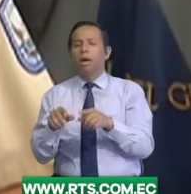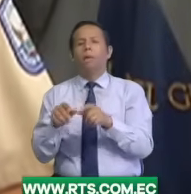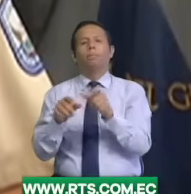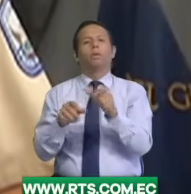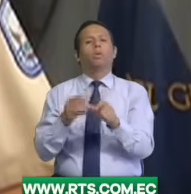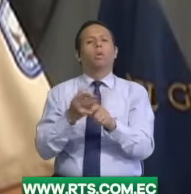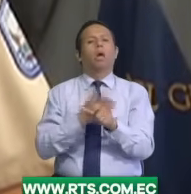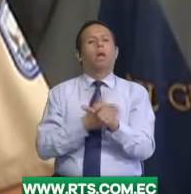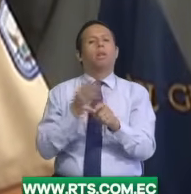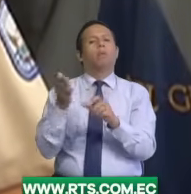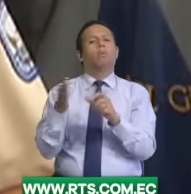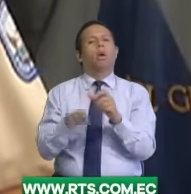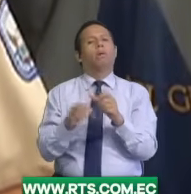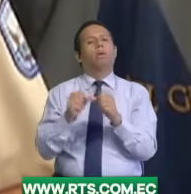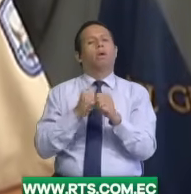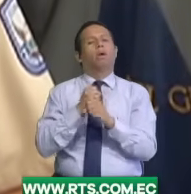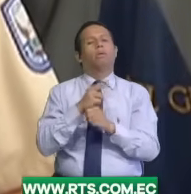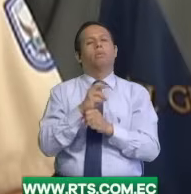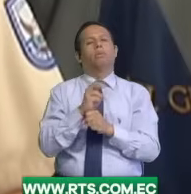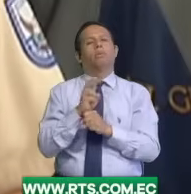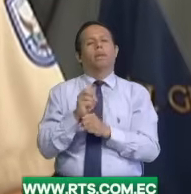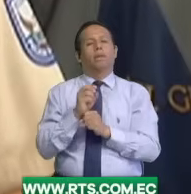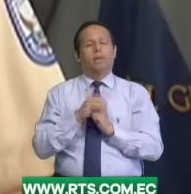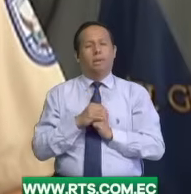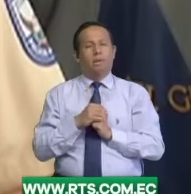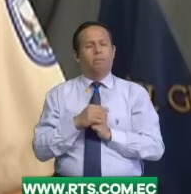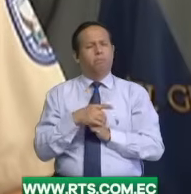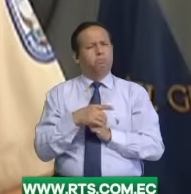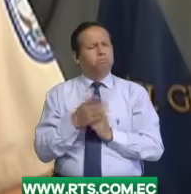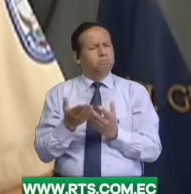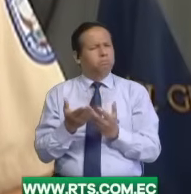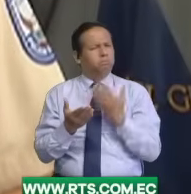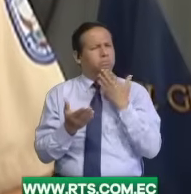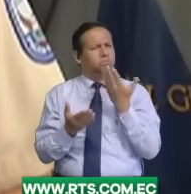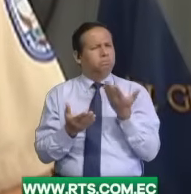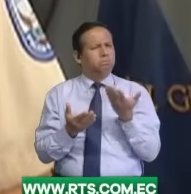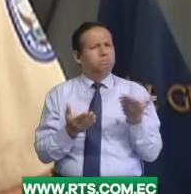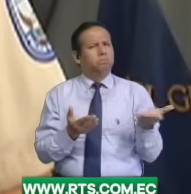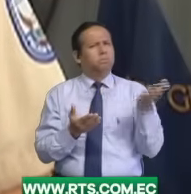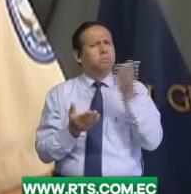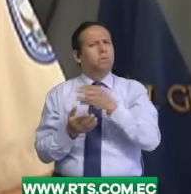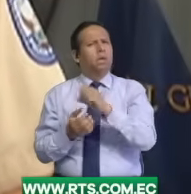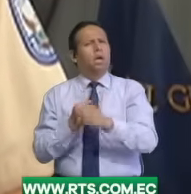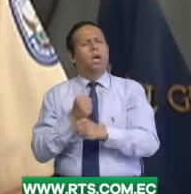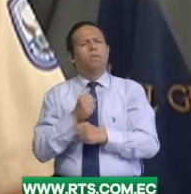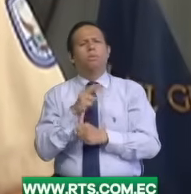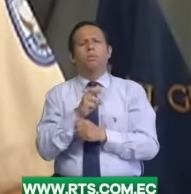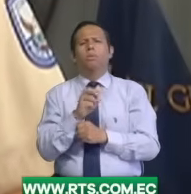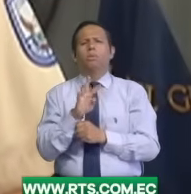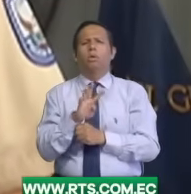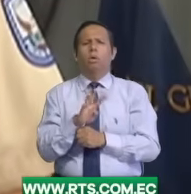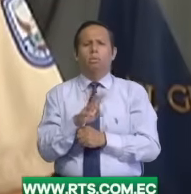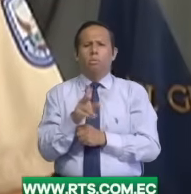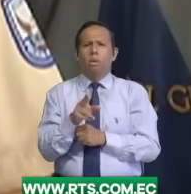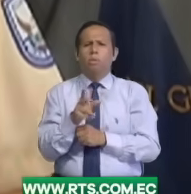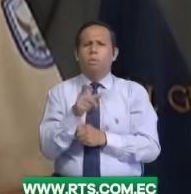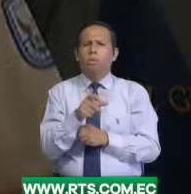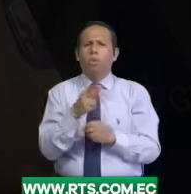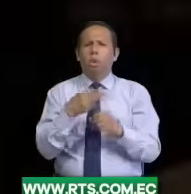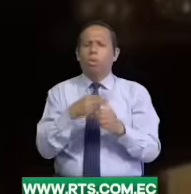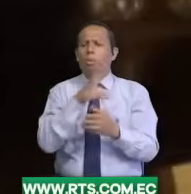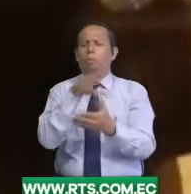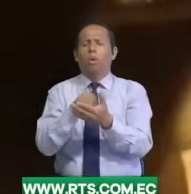ha fallecido en el año 2020, pero cosa particular, está matriculado al 2024 con el nombre de esta persona